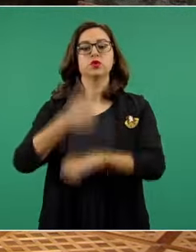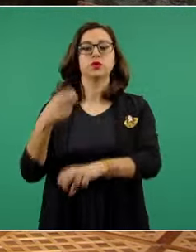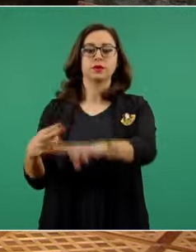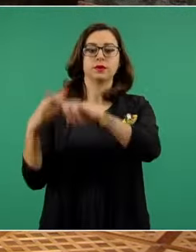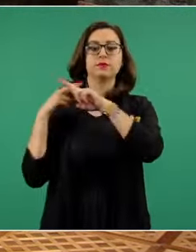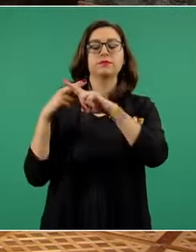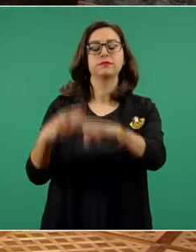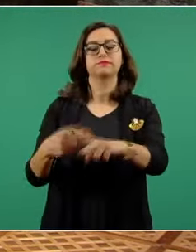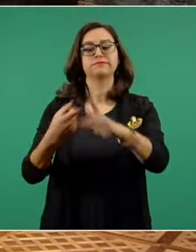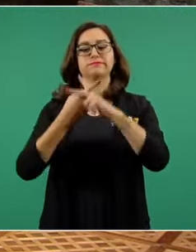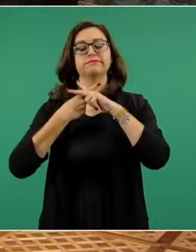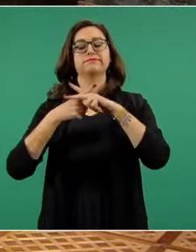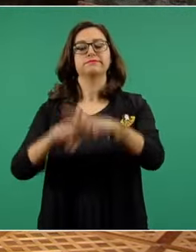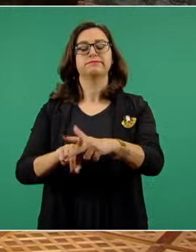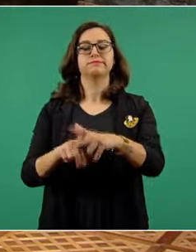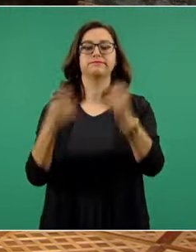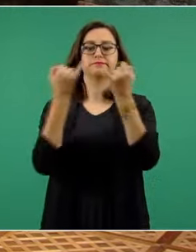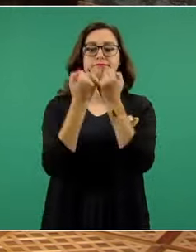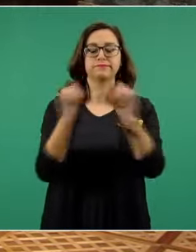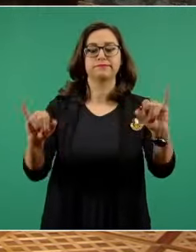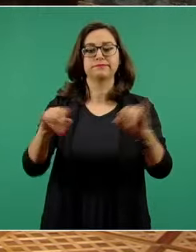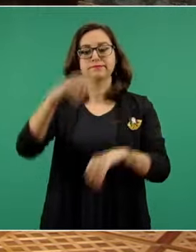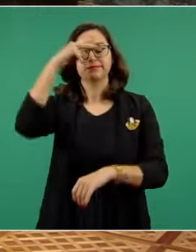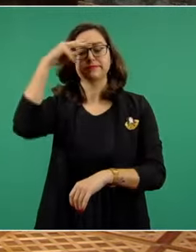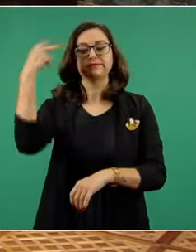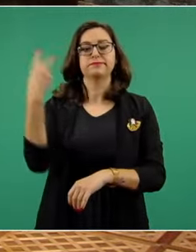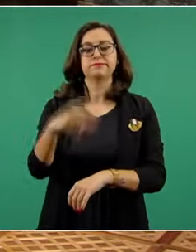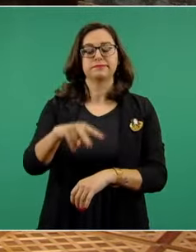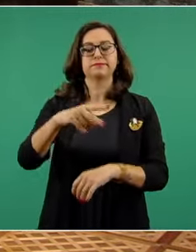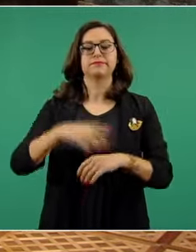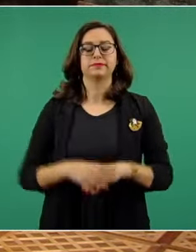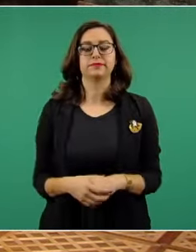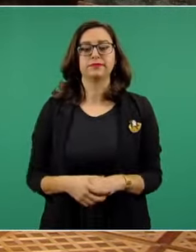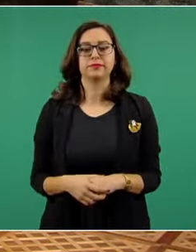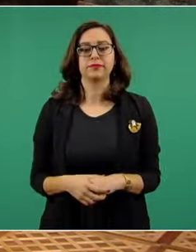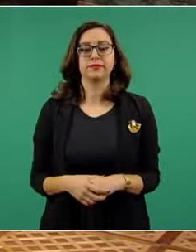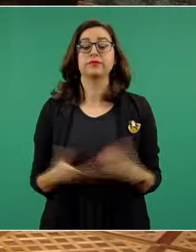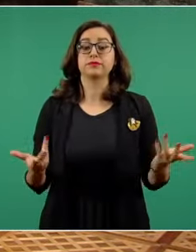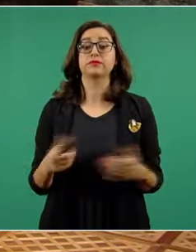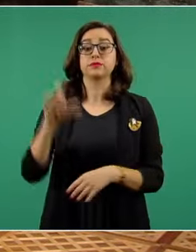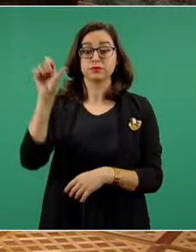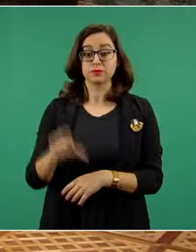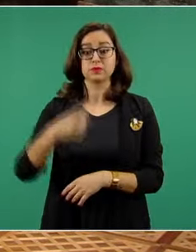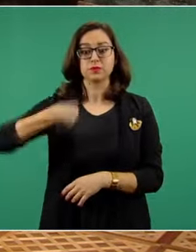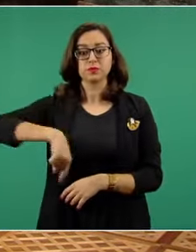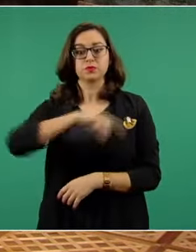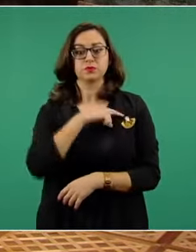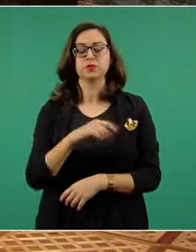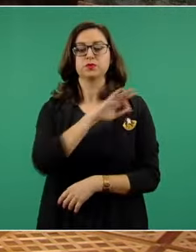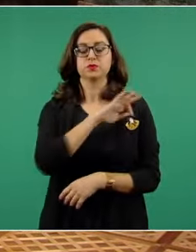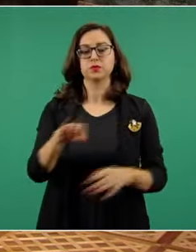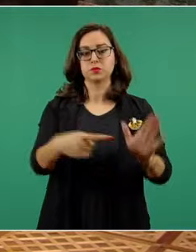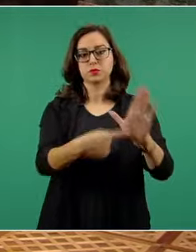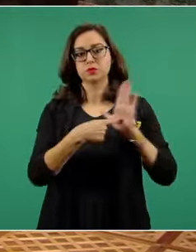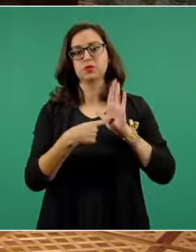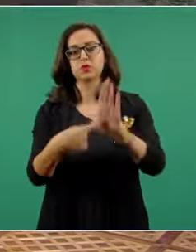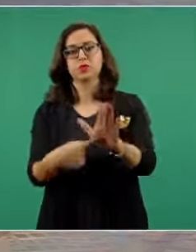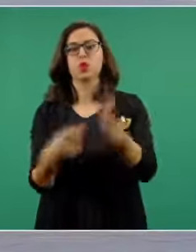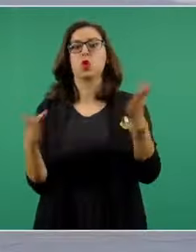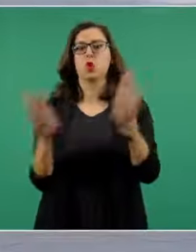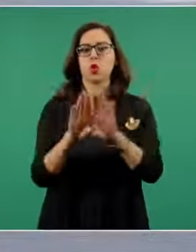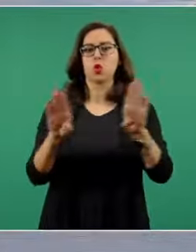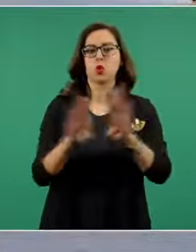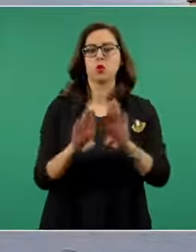inicio del movimiento de nuestra independencia nacional. Acto que nos permitirá mostrar las diversas facetas del